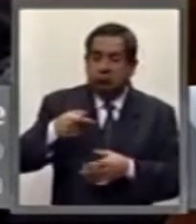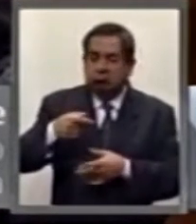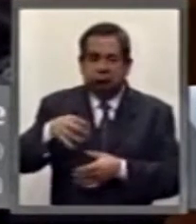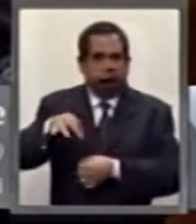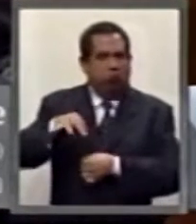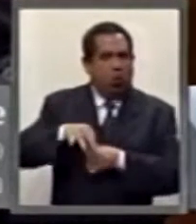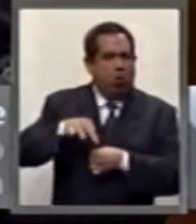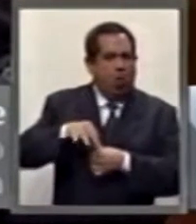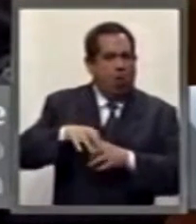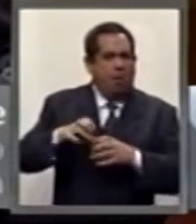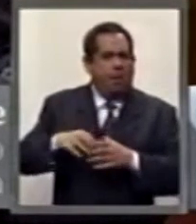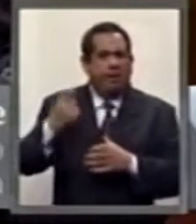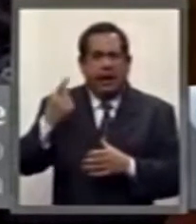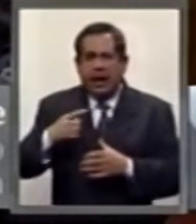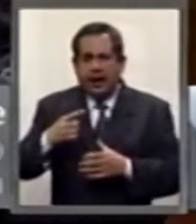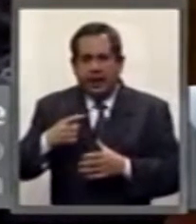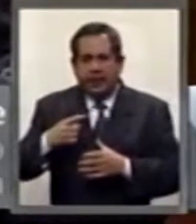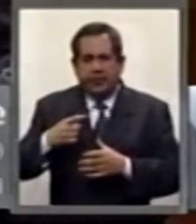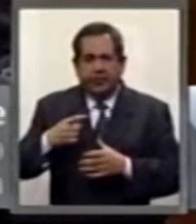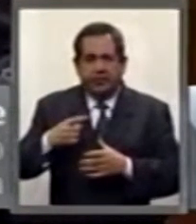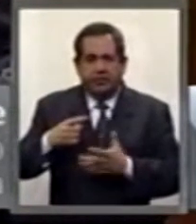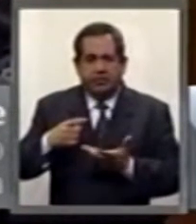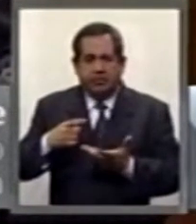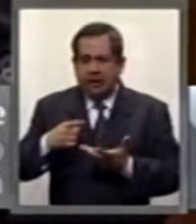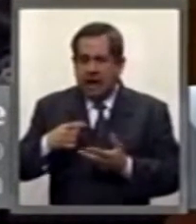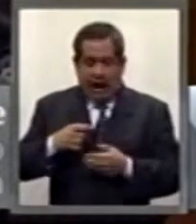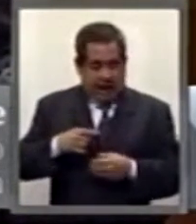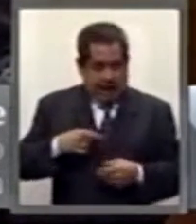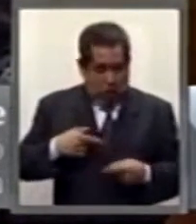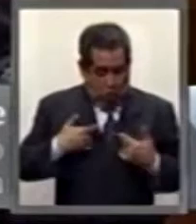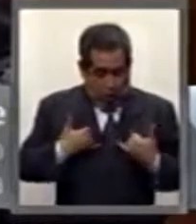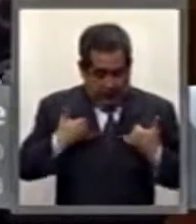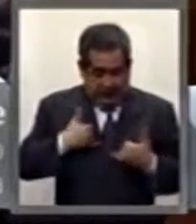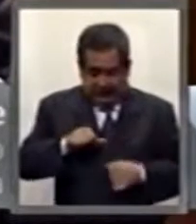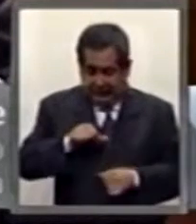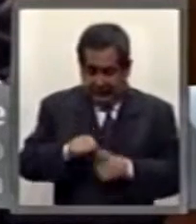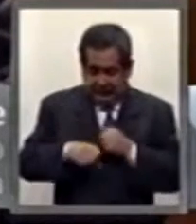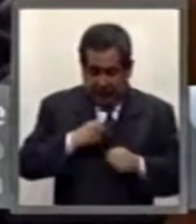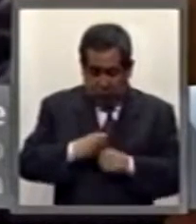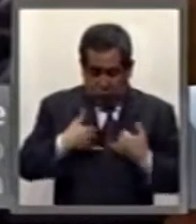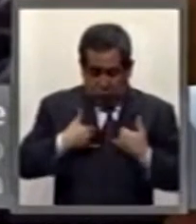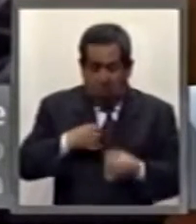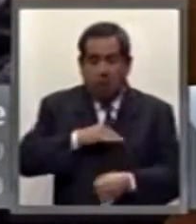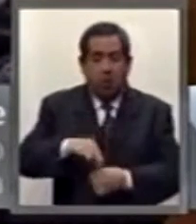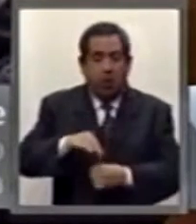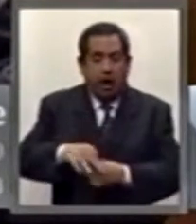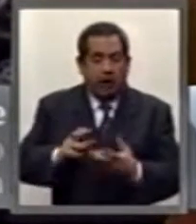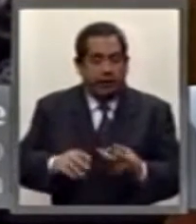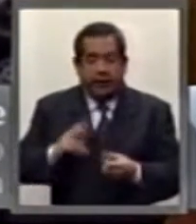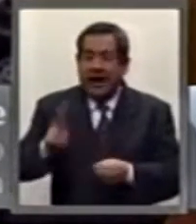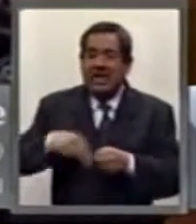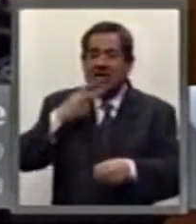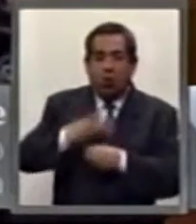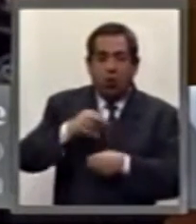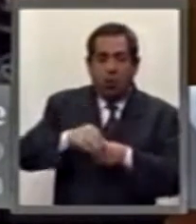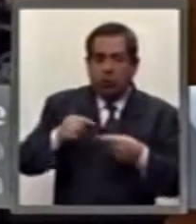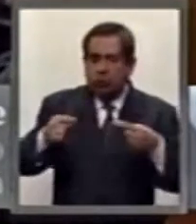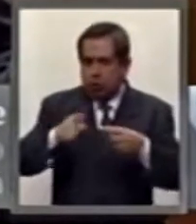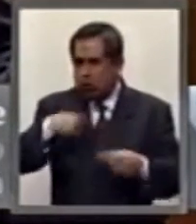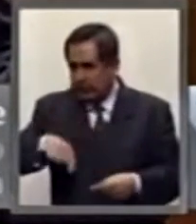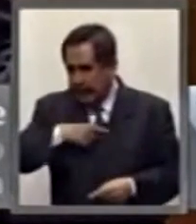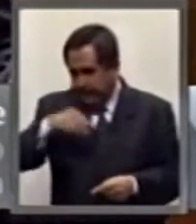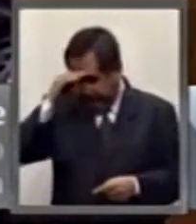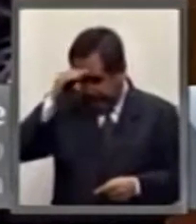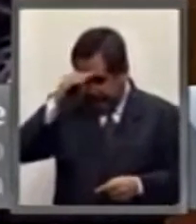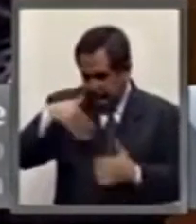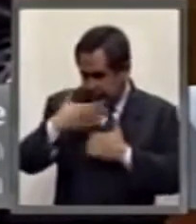por mayores a partir de los 16 años y la segunda vuelta, que son lecciones que no dejemos de dejar de considerar